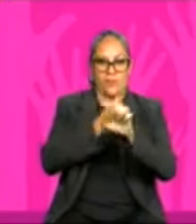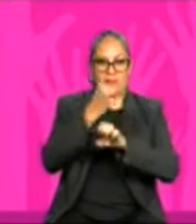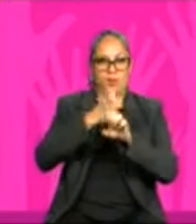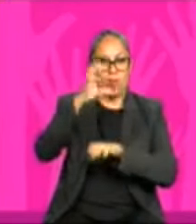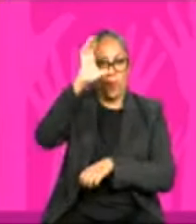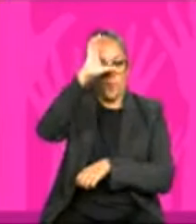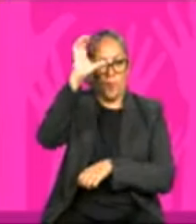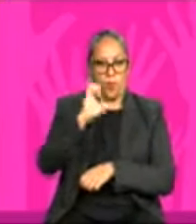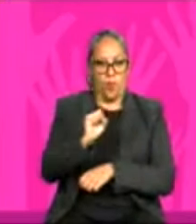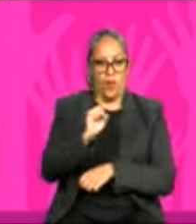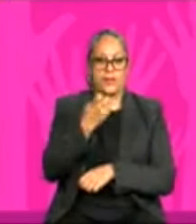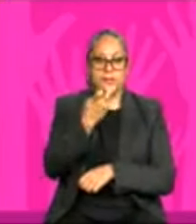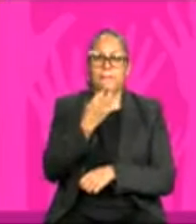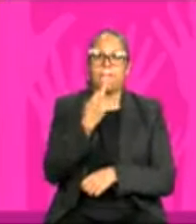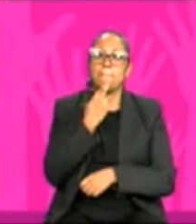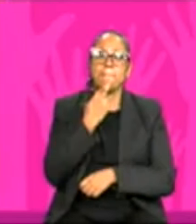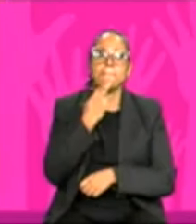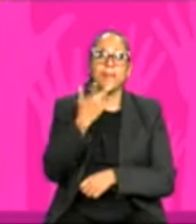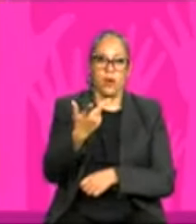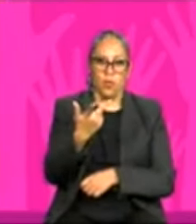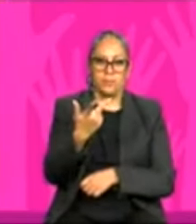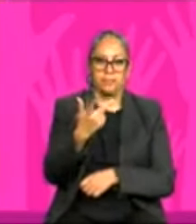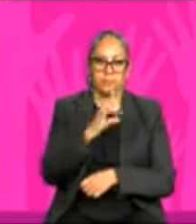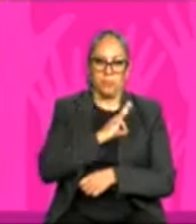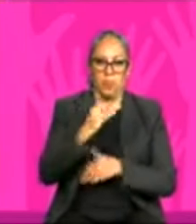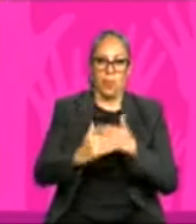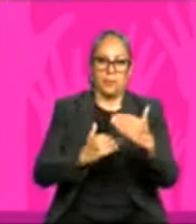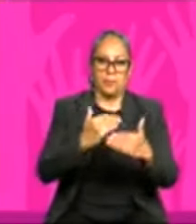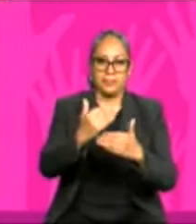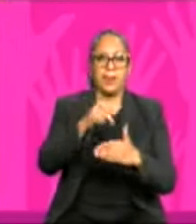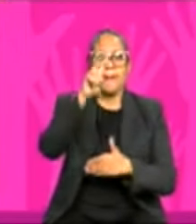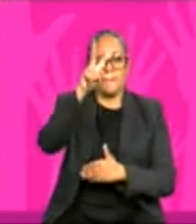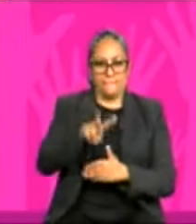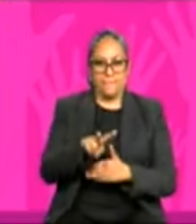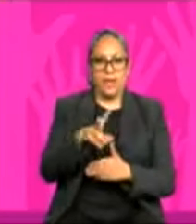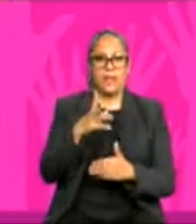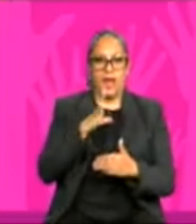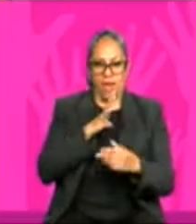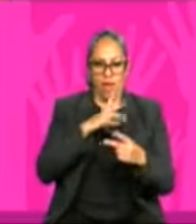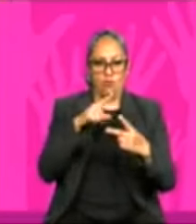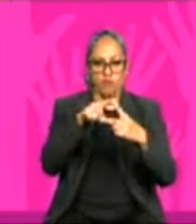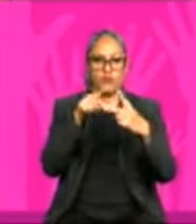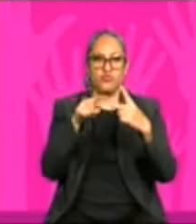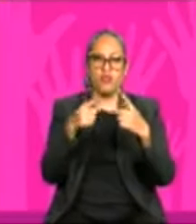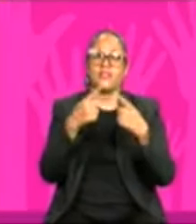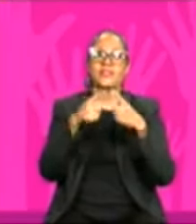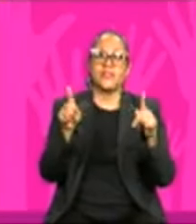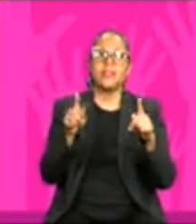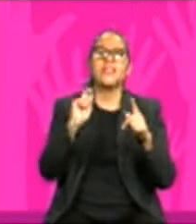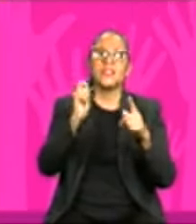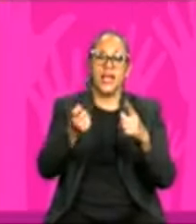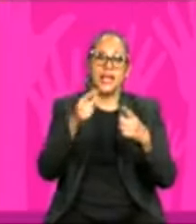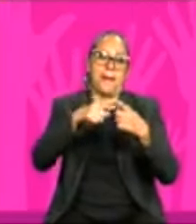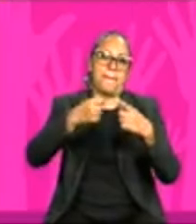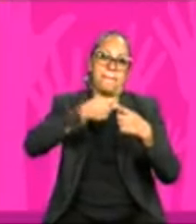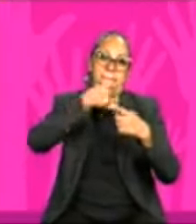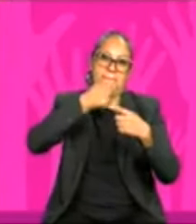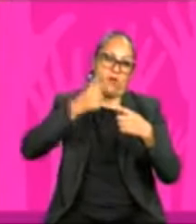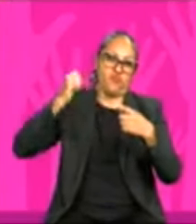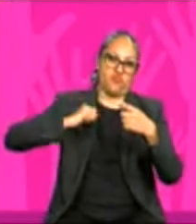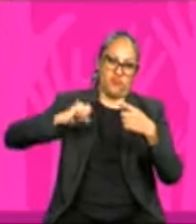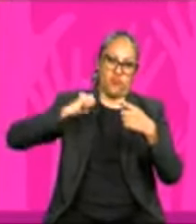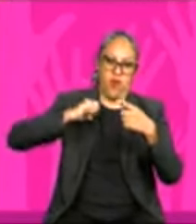puede ser mejor. Es verdad que hoy Morelos tiene dos opciones, lo viejo y lo nuevo.